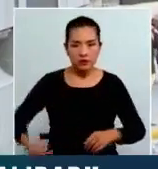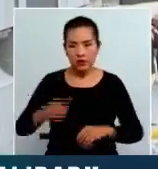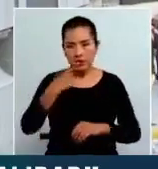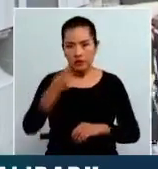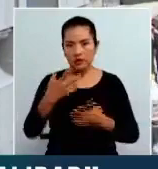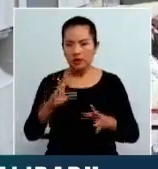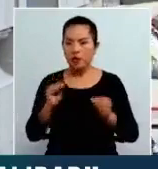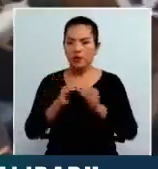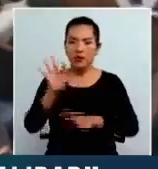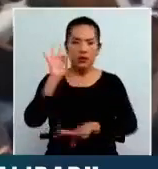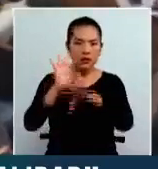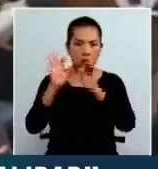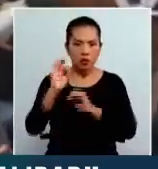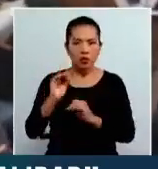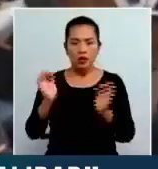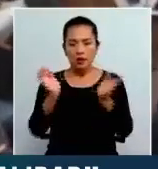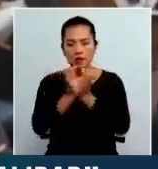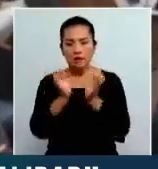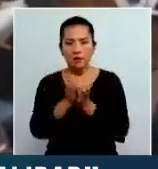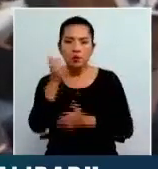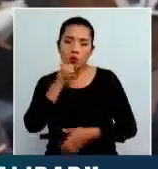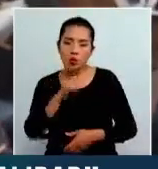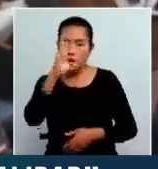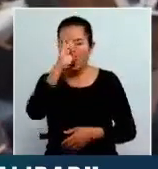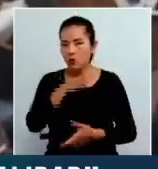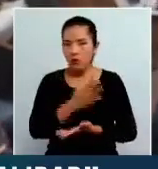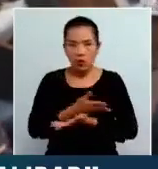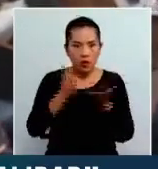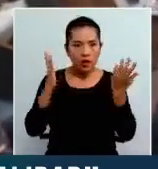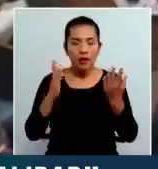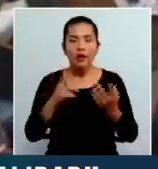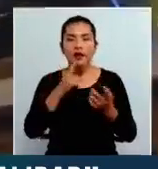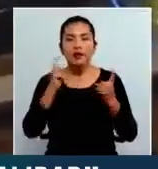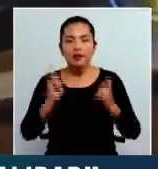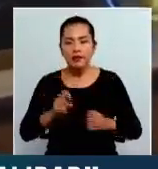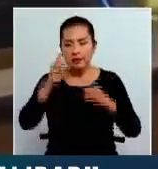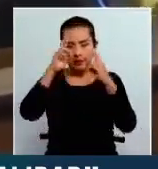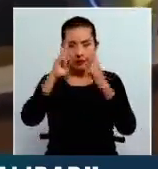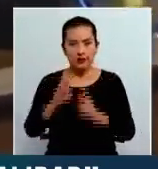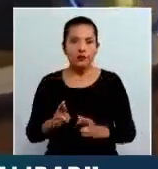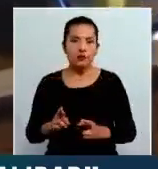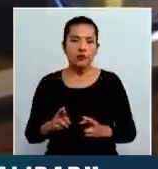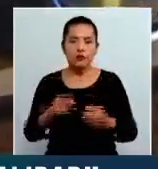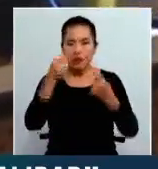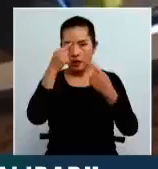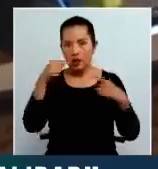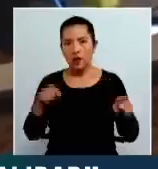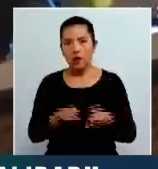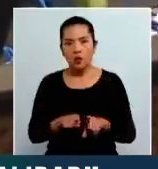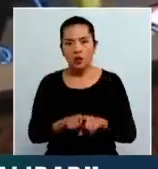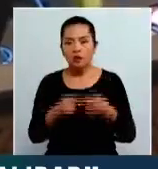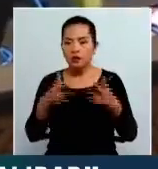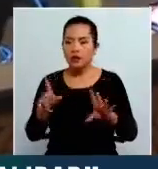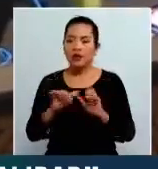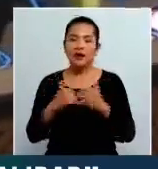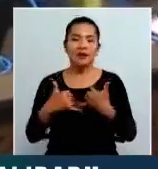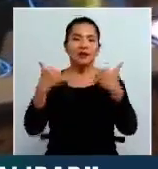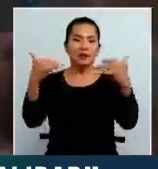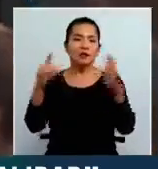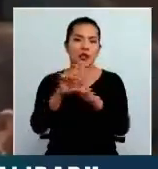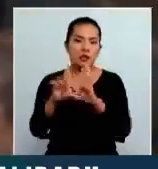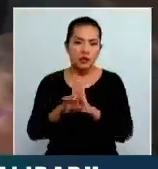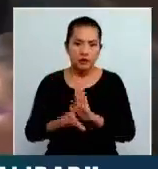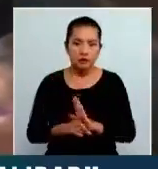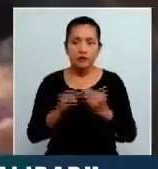elección del defensor o defensora del pueblo debe pasar por consensos, respetando la institucionalidad de la Asamblea Legislativa. Por ello pidió a